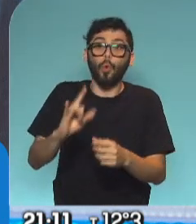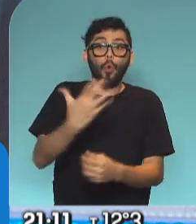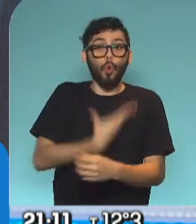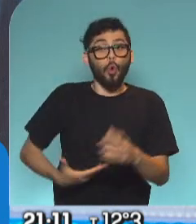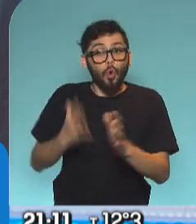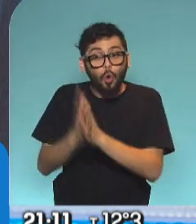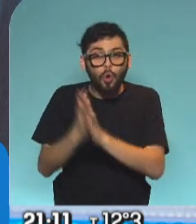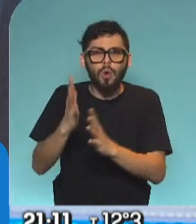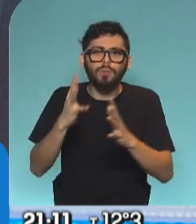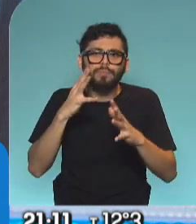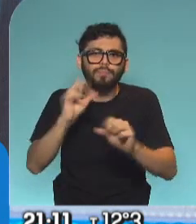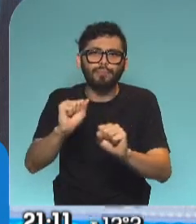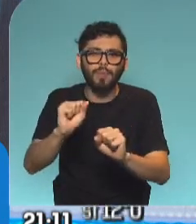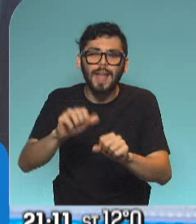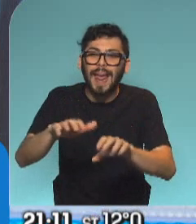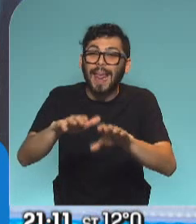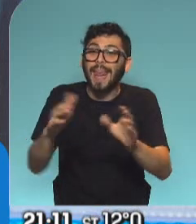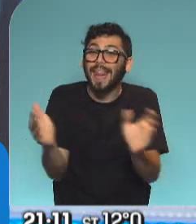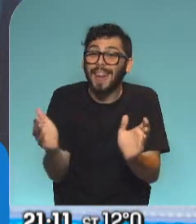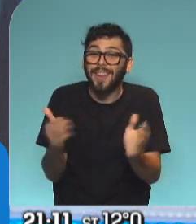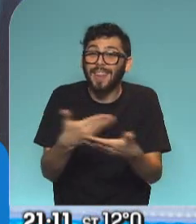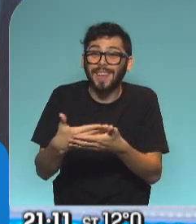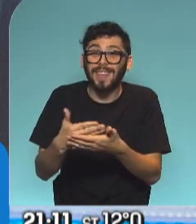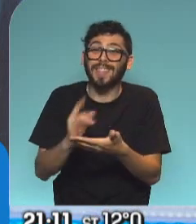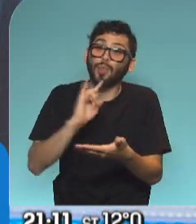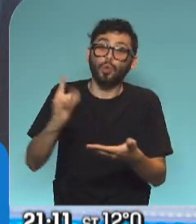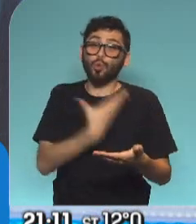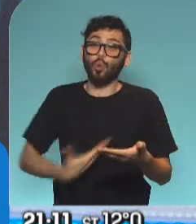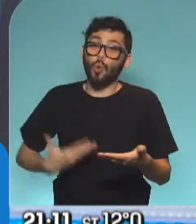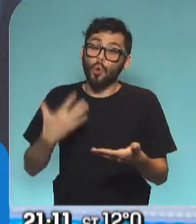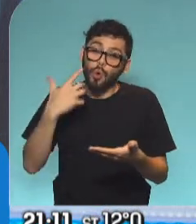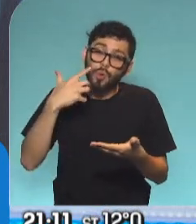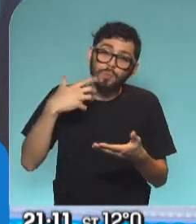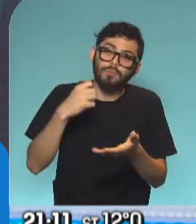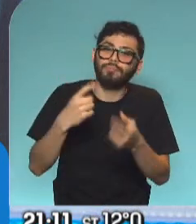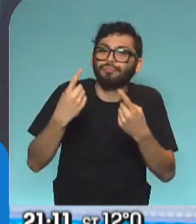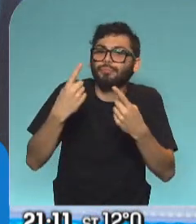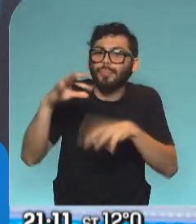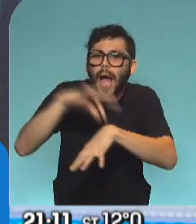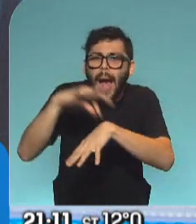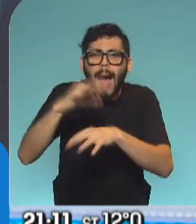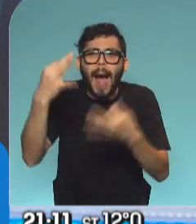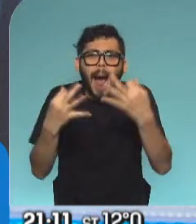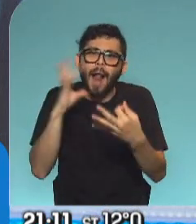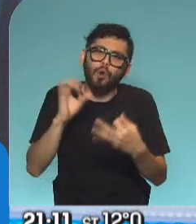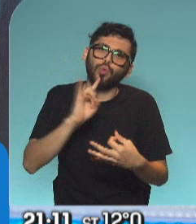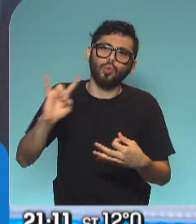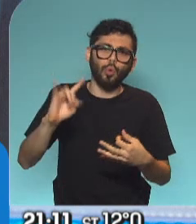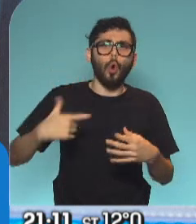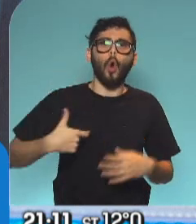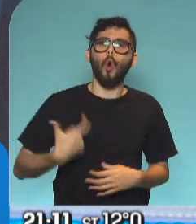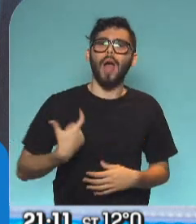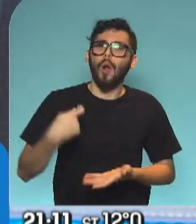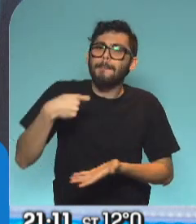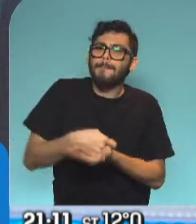de la hipoacusia infantil, que debe ser cubierta de forma obligatoria por las obras